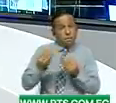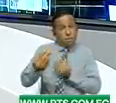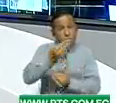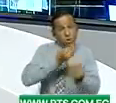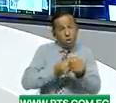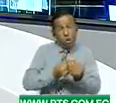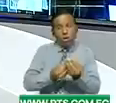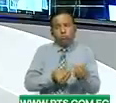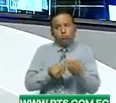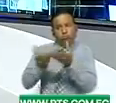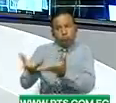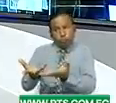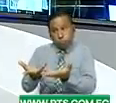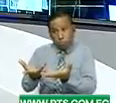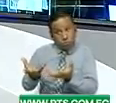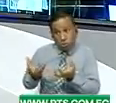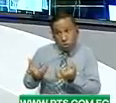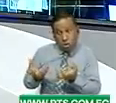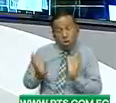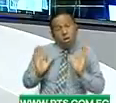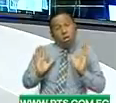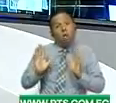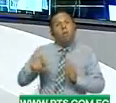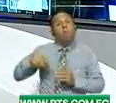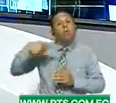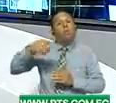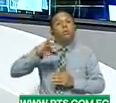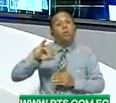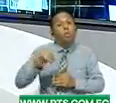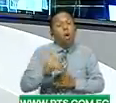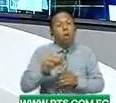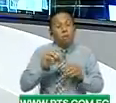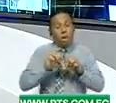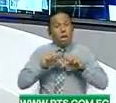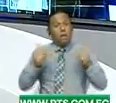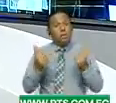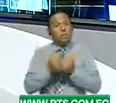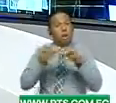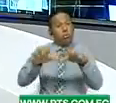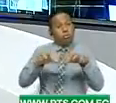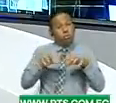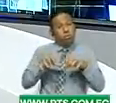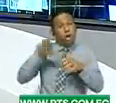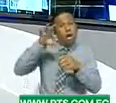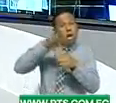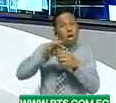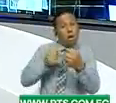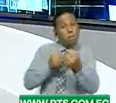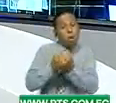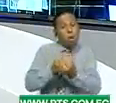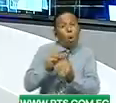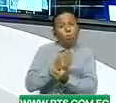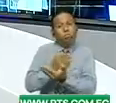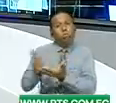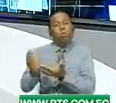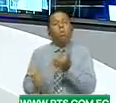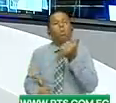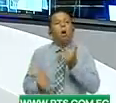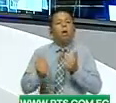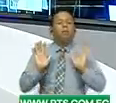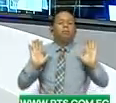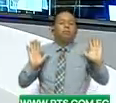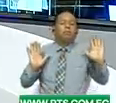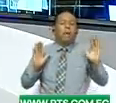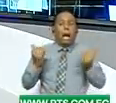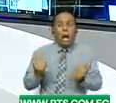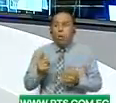que el próximo jueves el Pleno de la Asamblea votará o archivará esta ley. Hasta el momento no existen los votos para